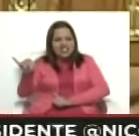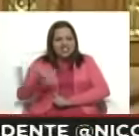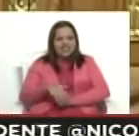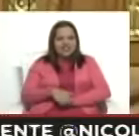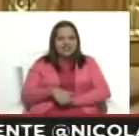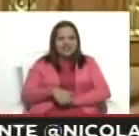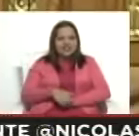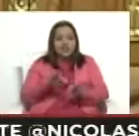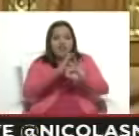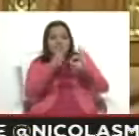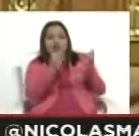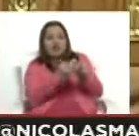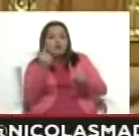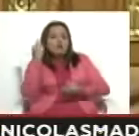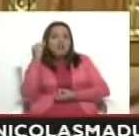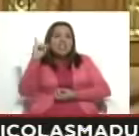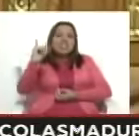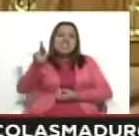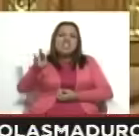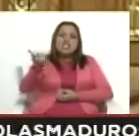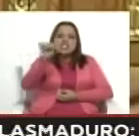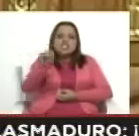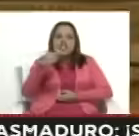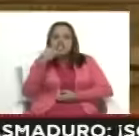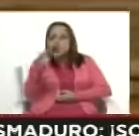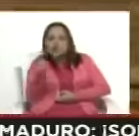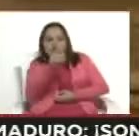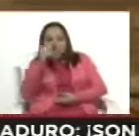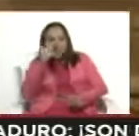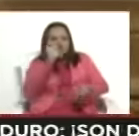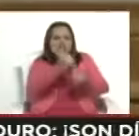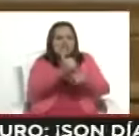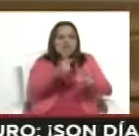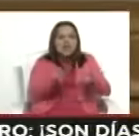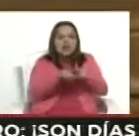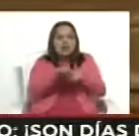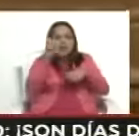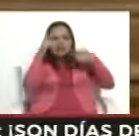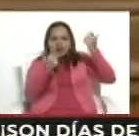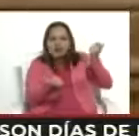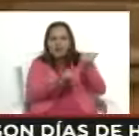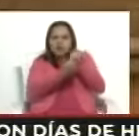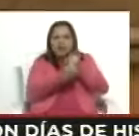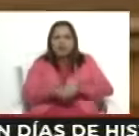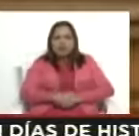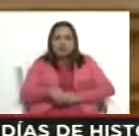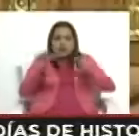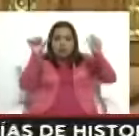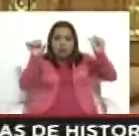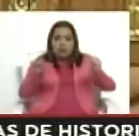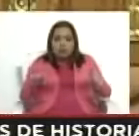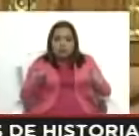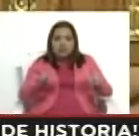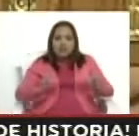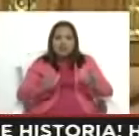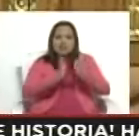Los familiares de Iris Valera sostuvieron que no es un crimen ser chavista. ¿Qué está, ¿eh? Esto salió en San Cristóbal,